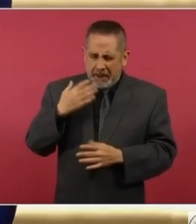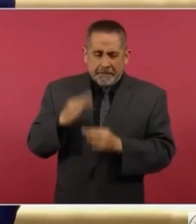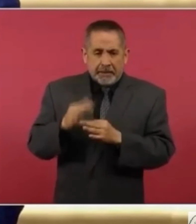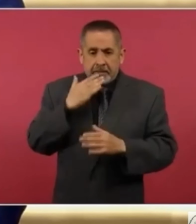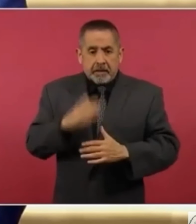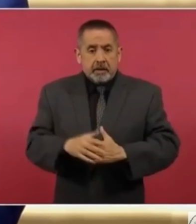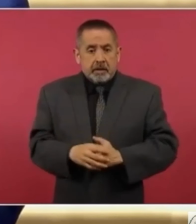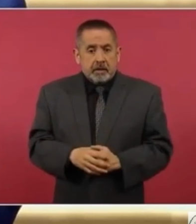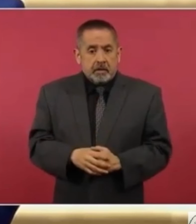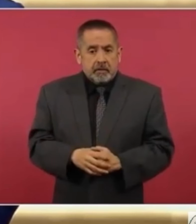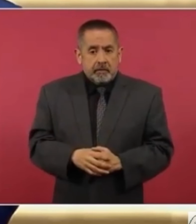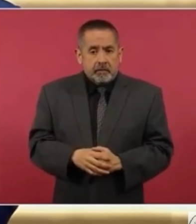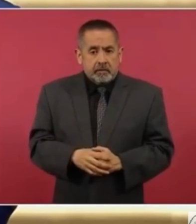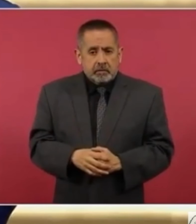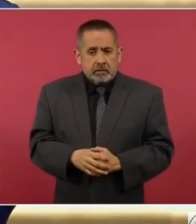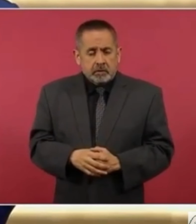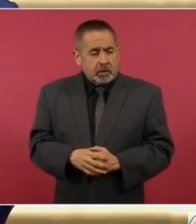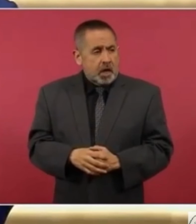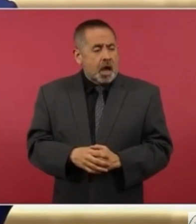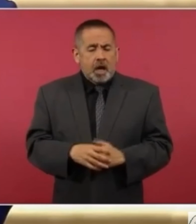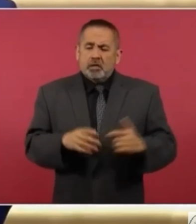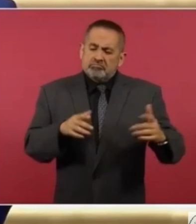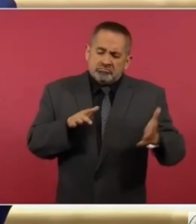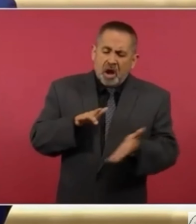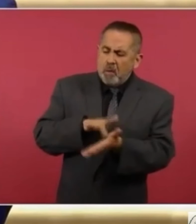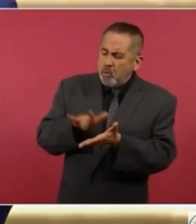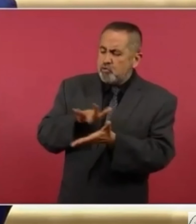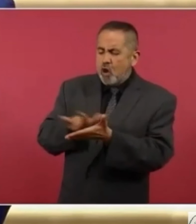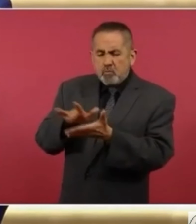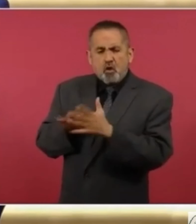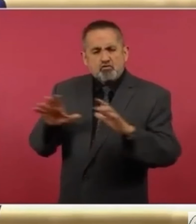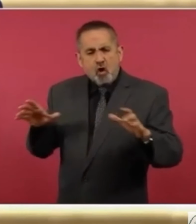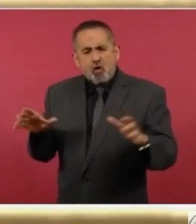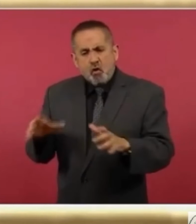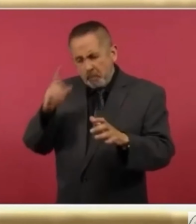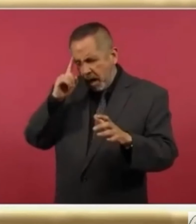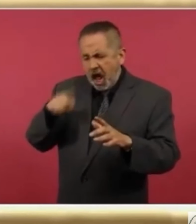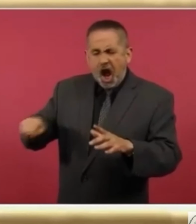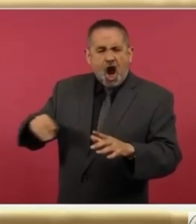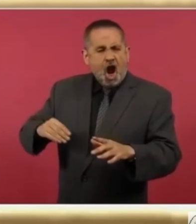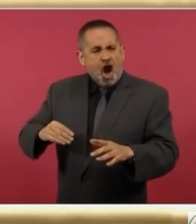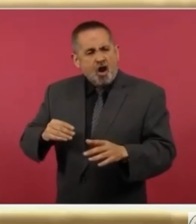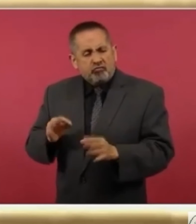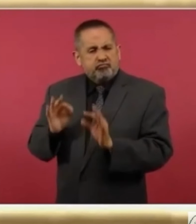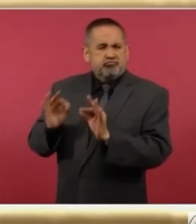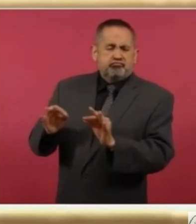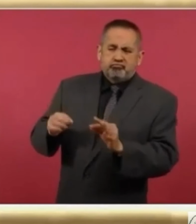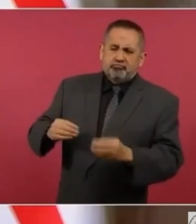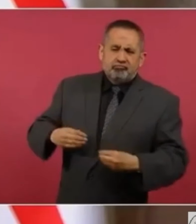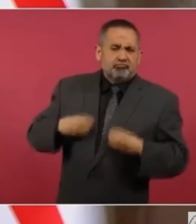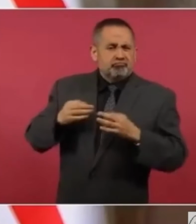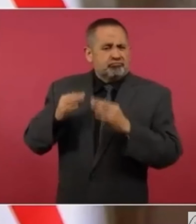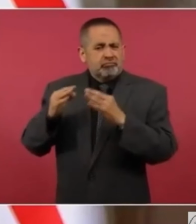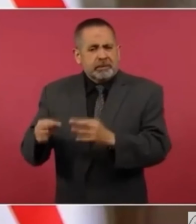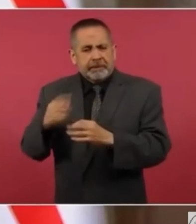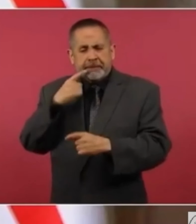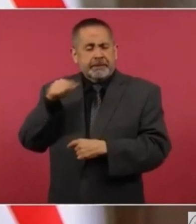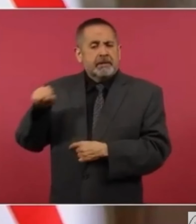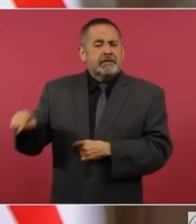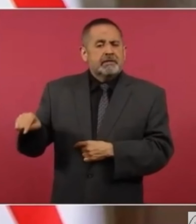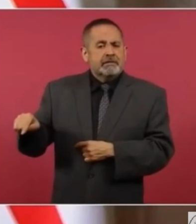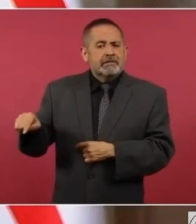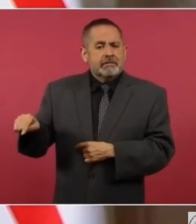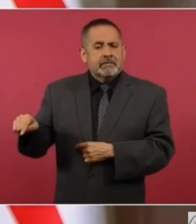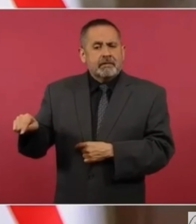con todos los apoyos para el bienestar? Se ha